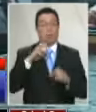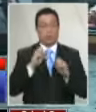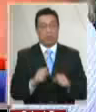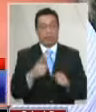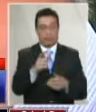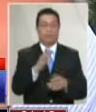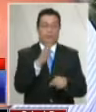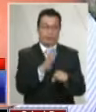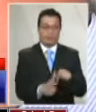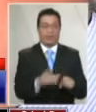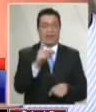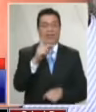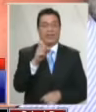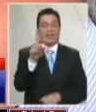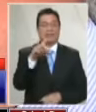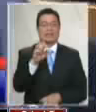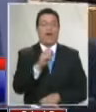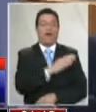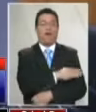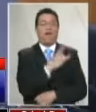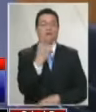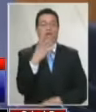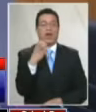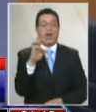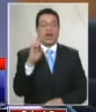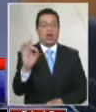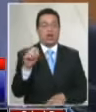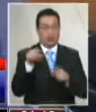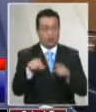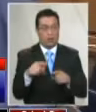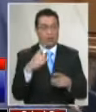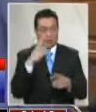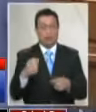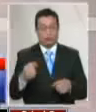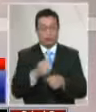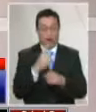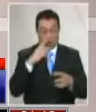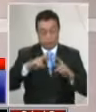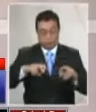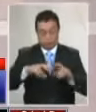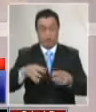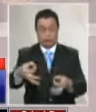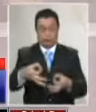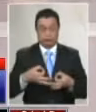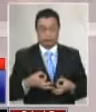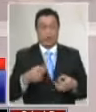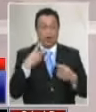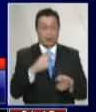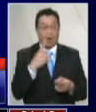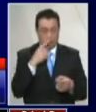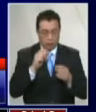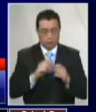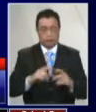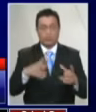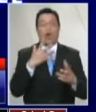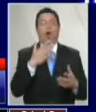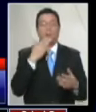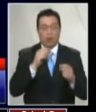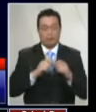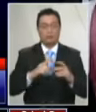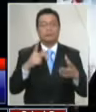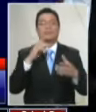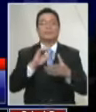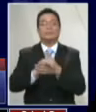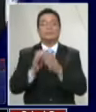desafuero en su testimonio ante los fiscales al que tuvo acceso CNN chile orpis dio cuenta de cómo se inició este vínculo con la